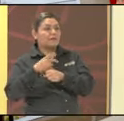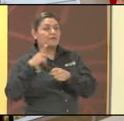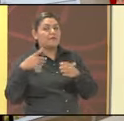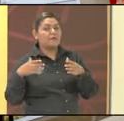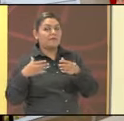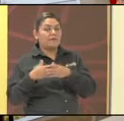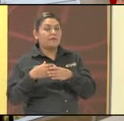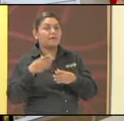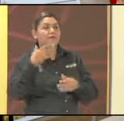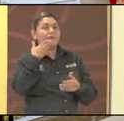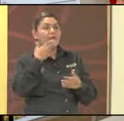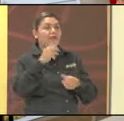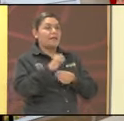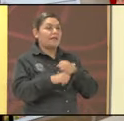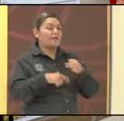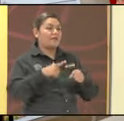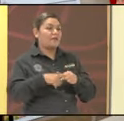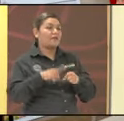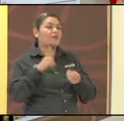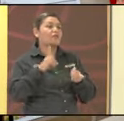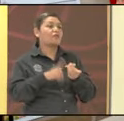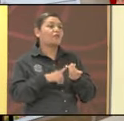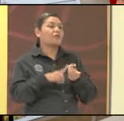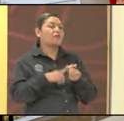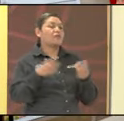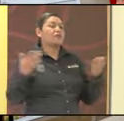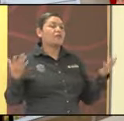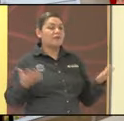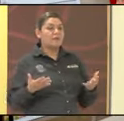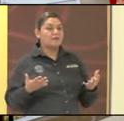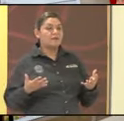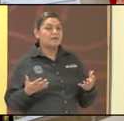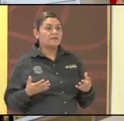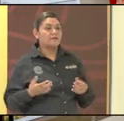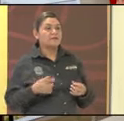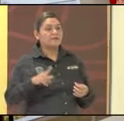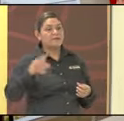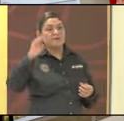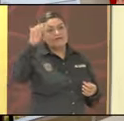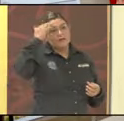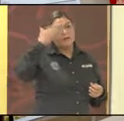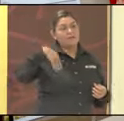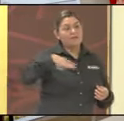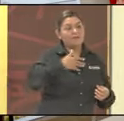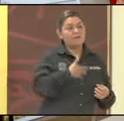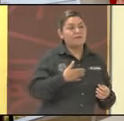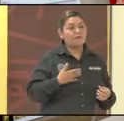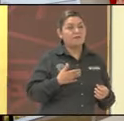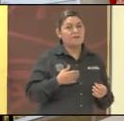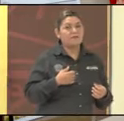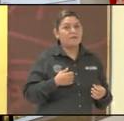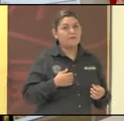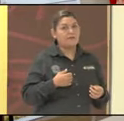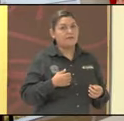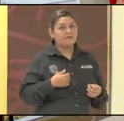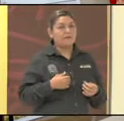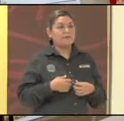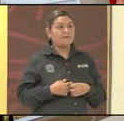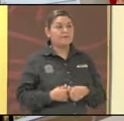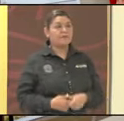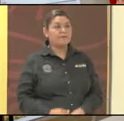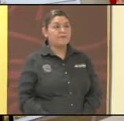de Bienestar Animal, en donde se le hizo de conocimiento los alcances, avances y proyectos de la Dirección de Bienestar